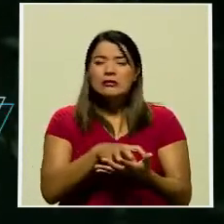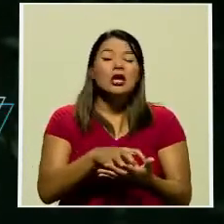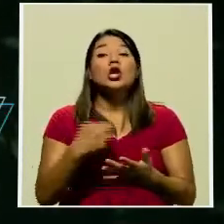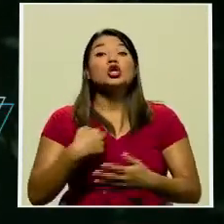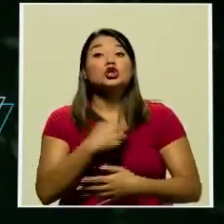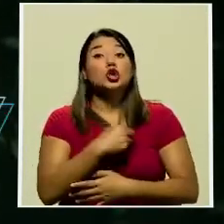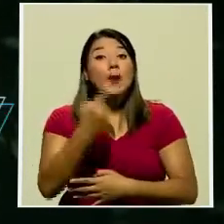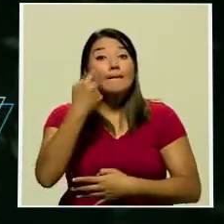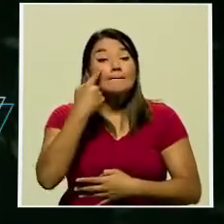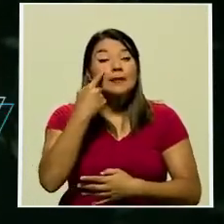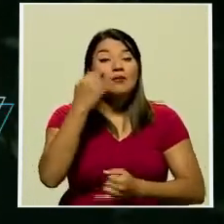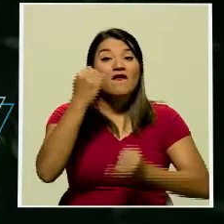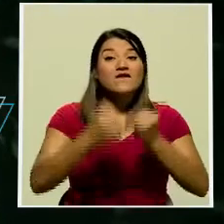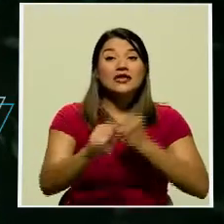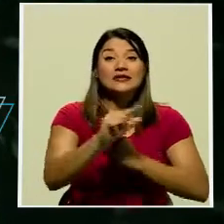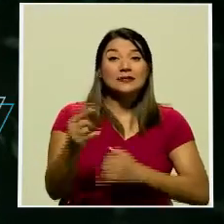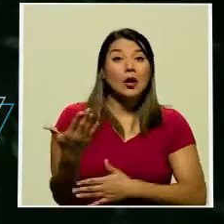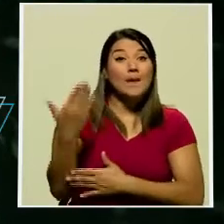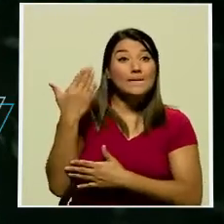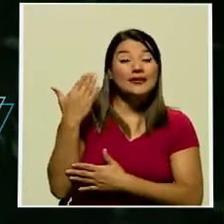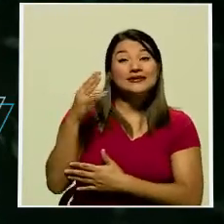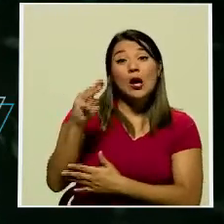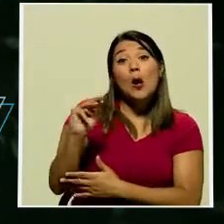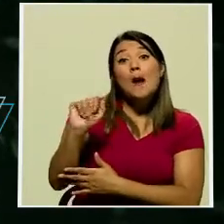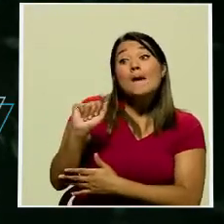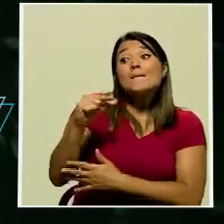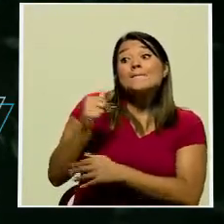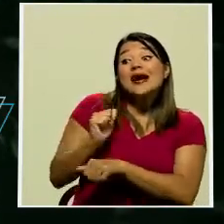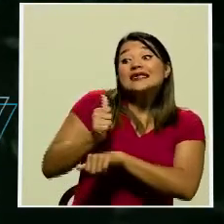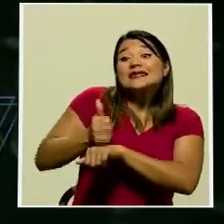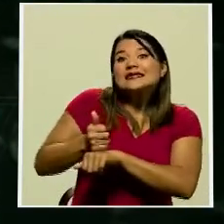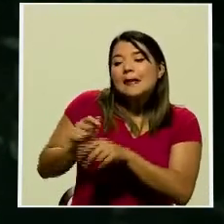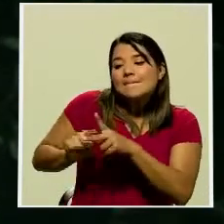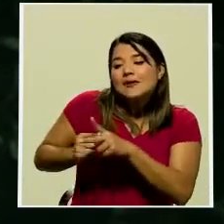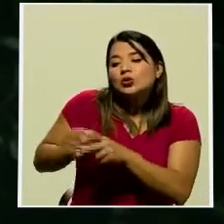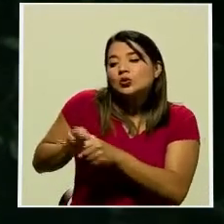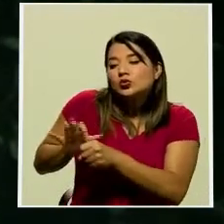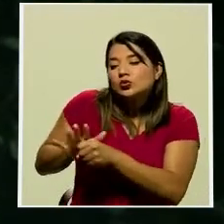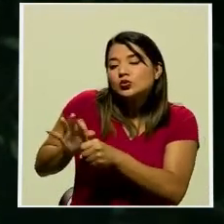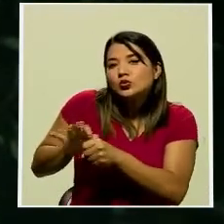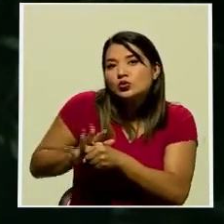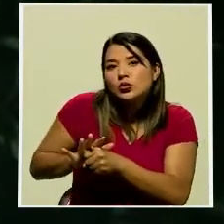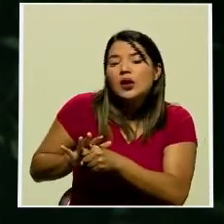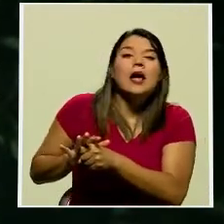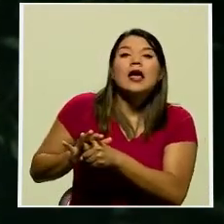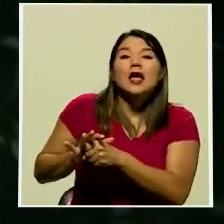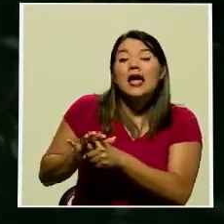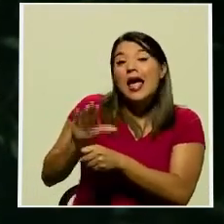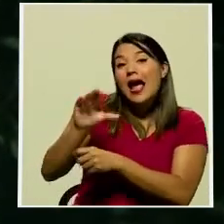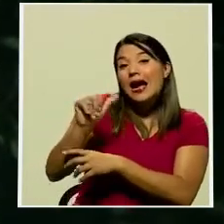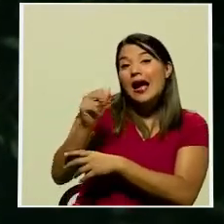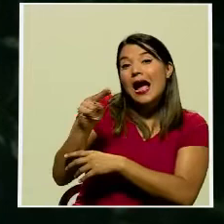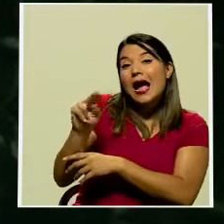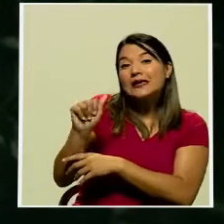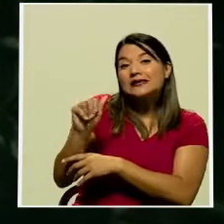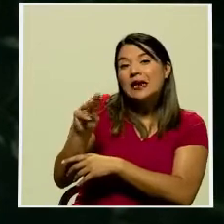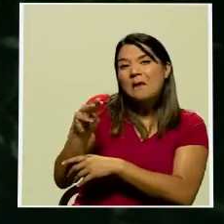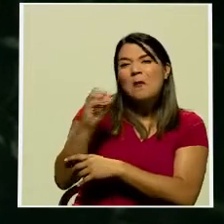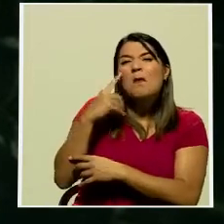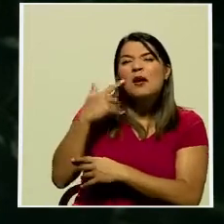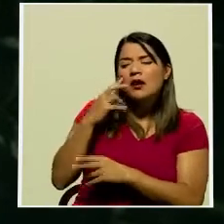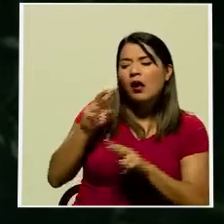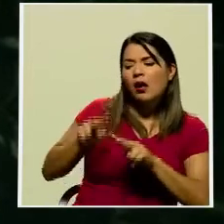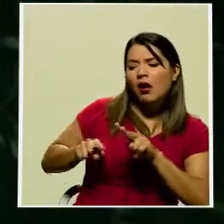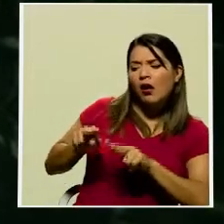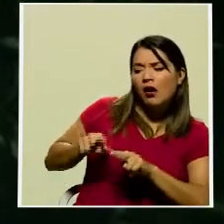las iniciativas del MAC para hacer investigación en cáñamo toparon con la postura del Ministerio de Seguridad y la Fiscalía, que cuestiona que podría